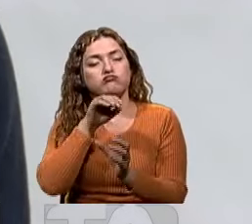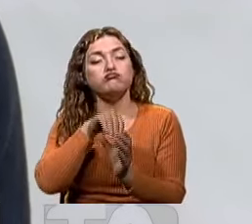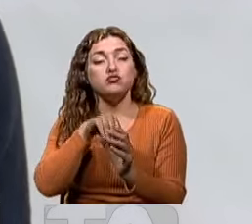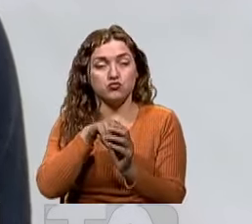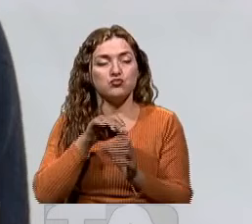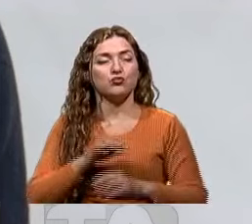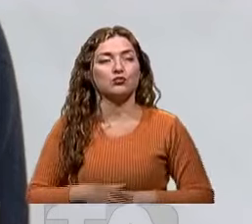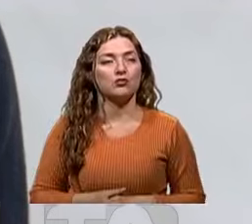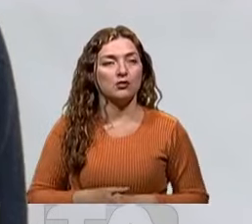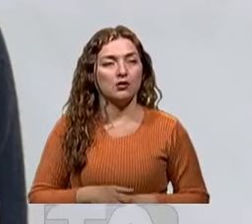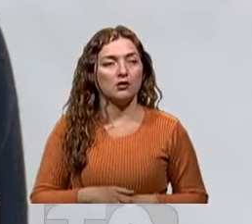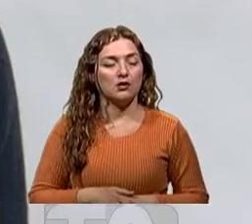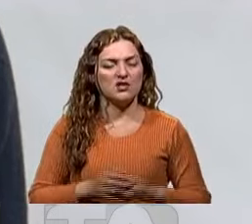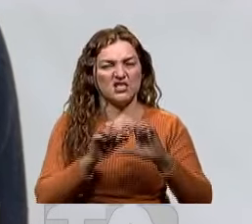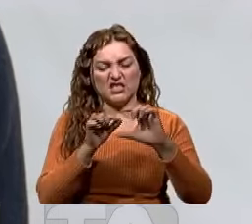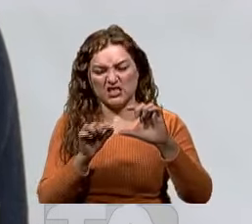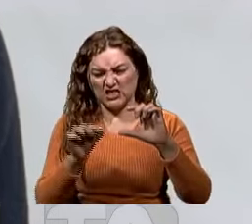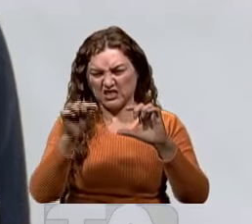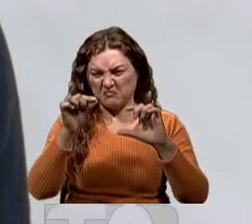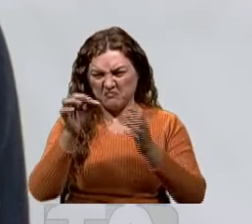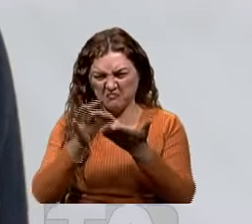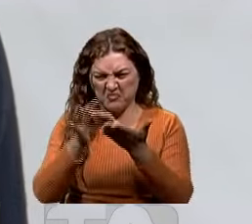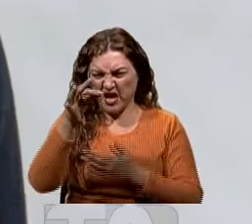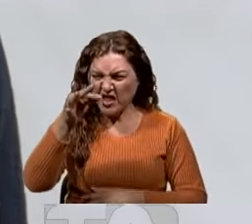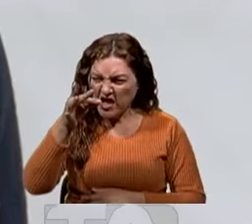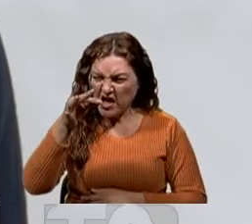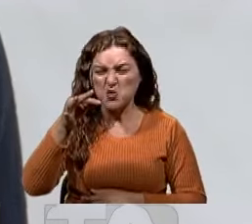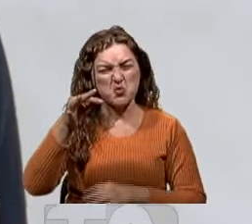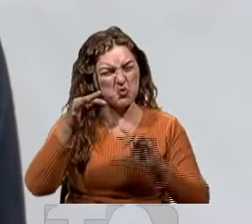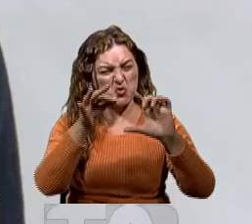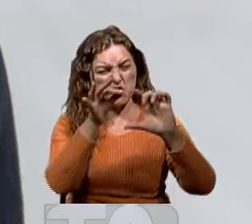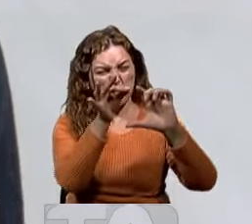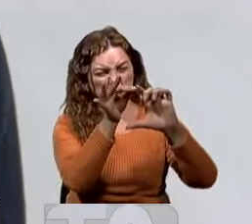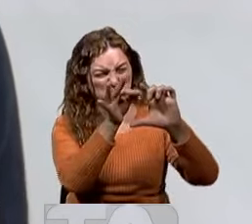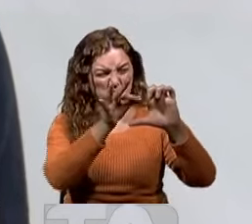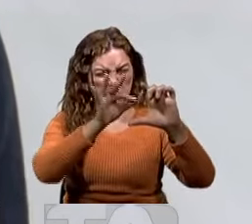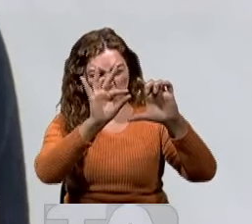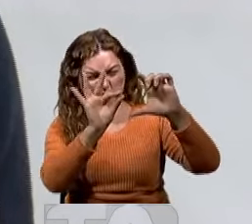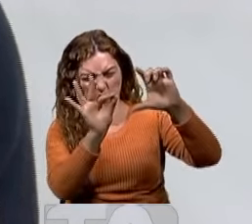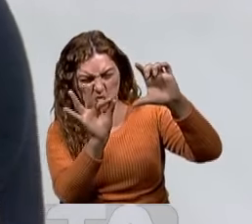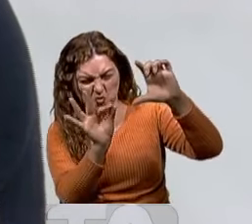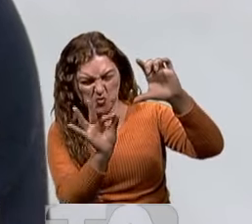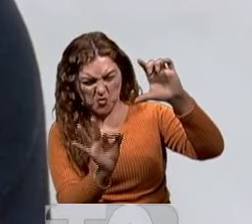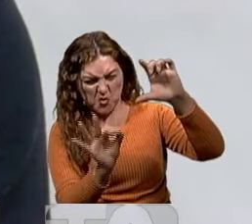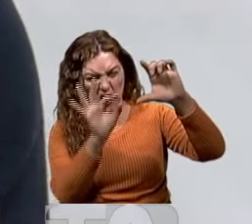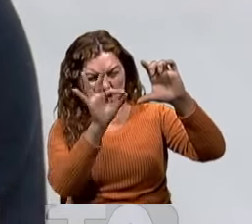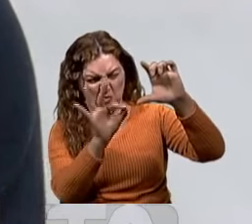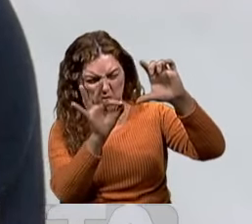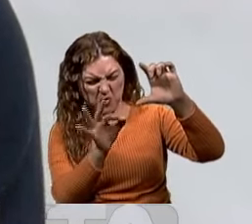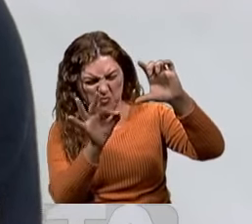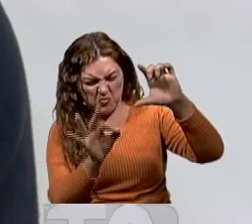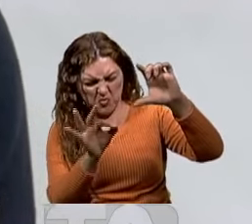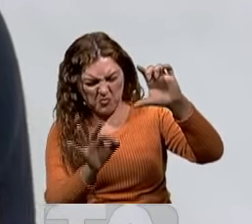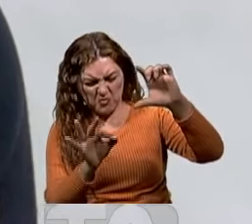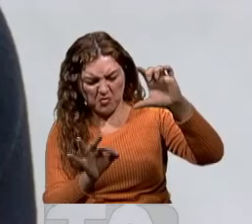si te das cuenta que lo que estás botando es una piedra, ¿no? Entonces te va raspando todo el conducto de la uretra. Cuando ya sale es una piedrita como de